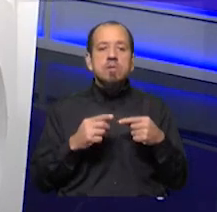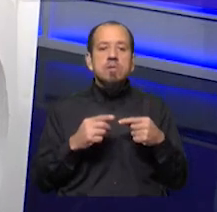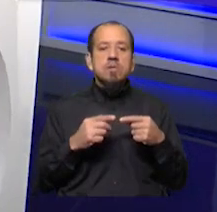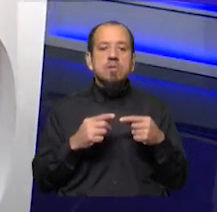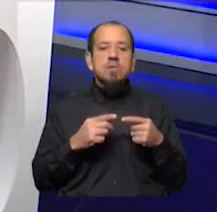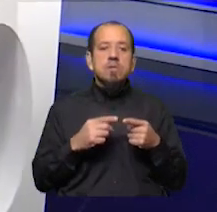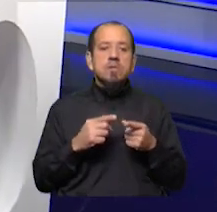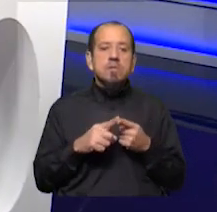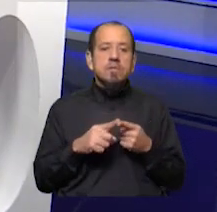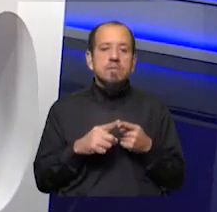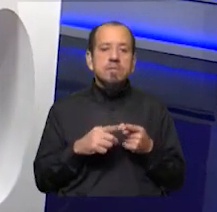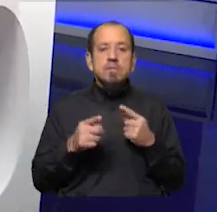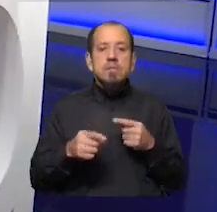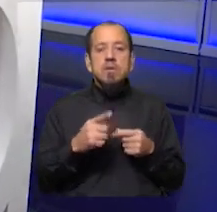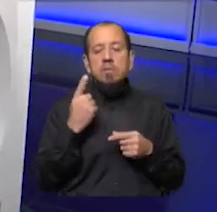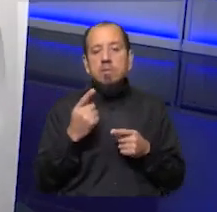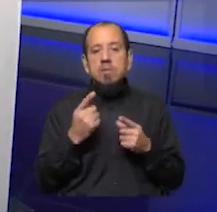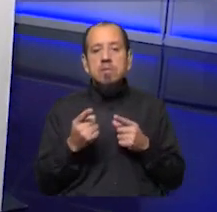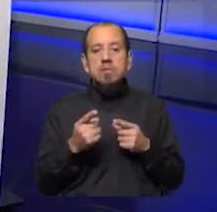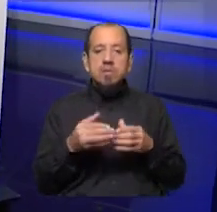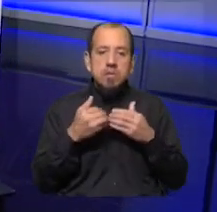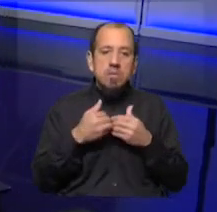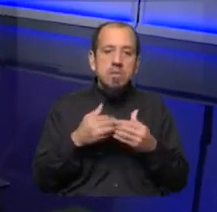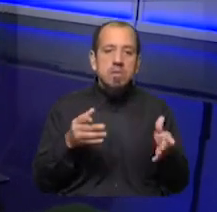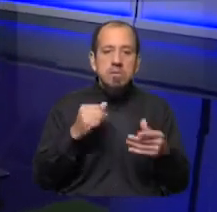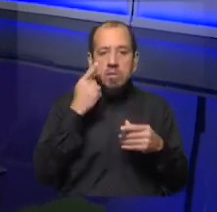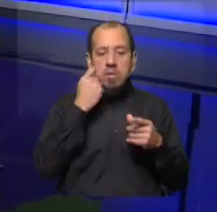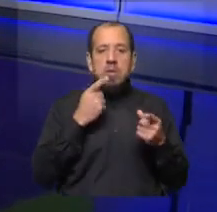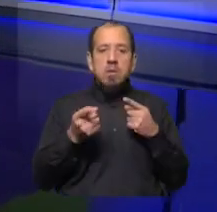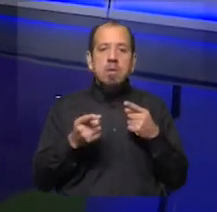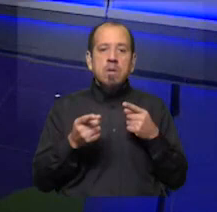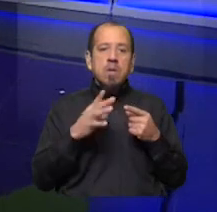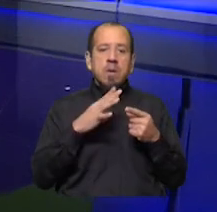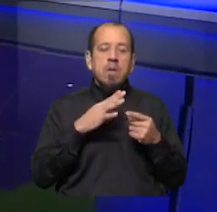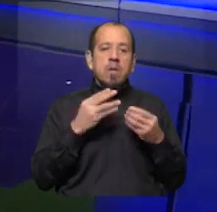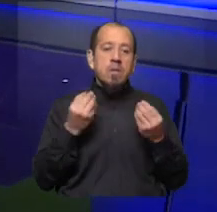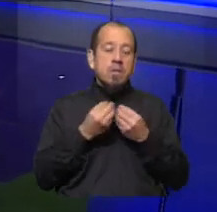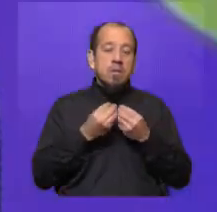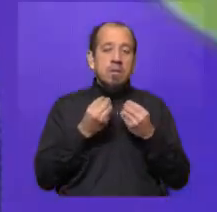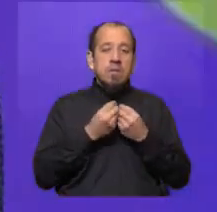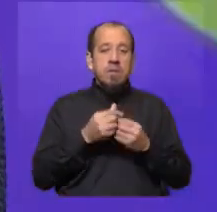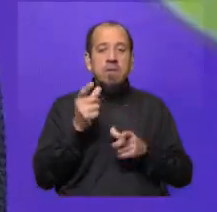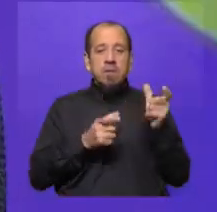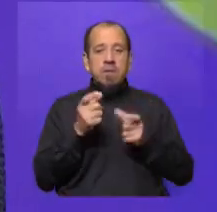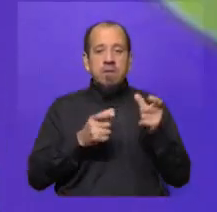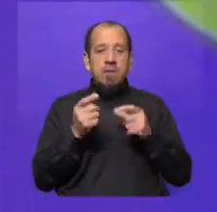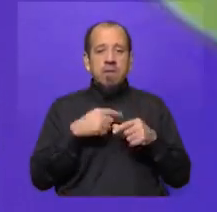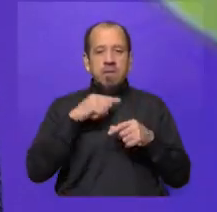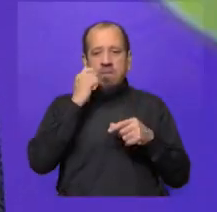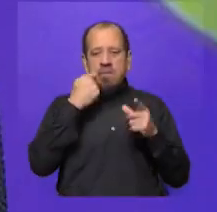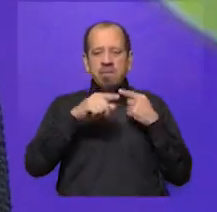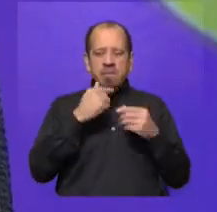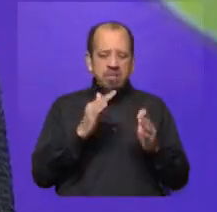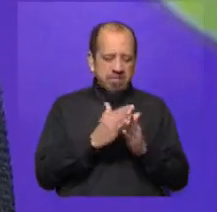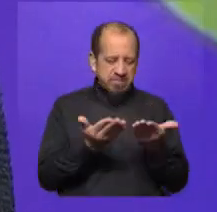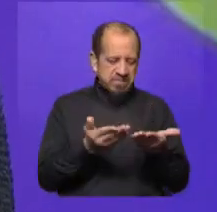estaba súper bueno eso fueron las primeras ediciones y ahí empezamos a descubrir que había mucha más gente de la que creíamos que curtía las mismas cosas que le